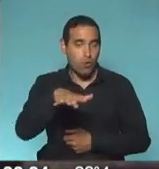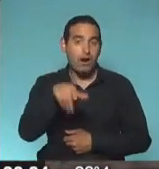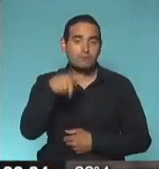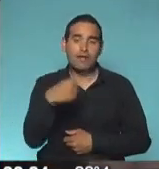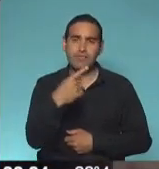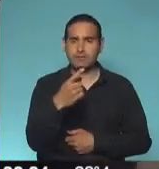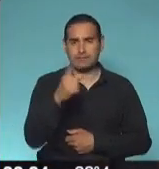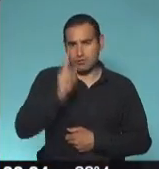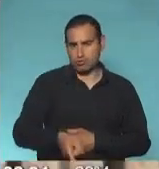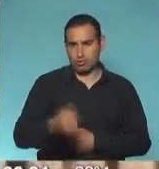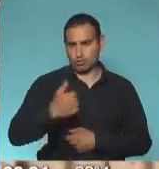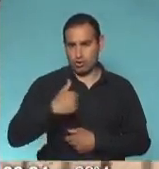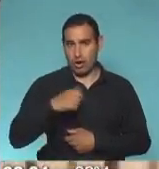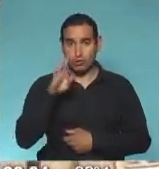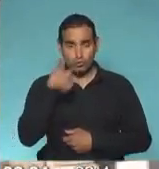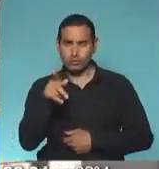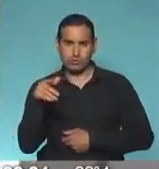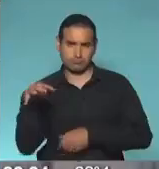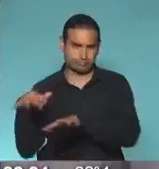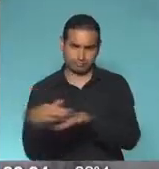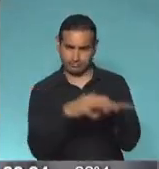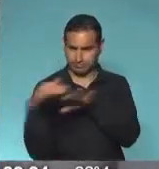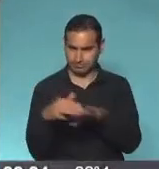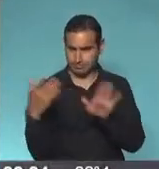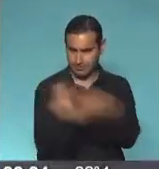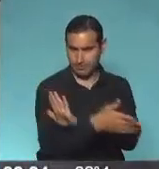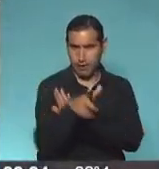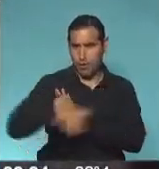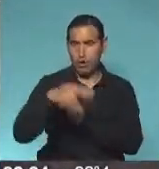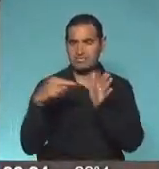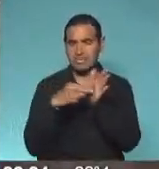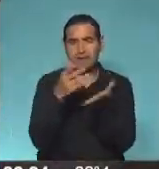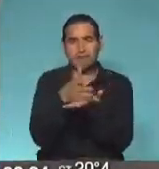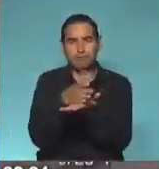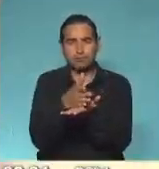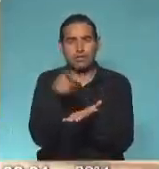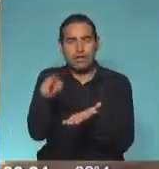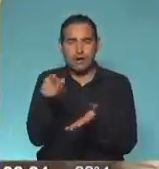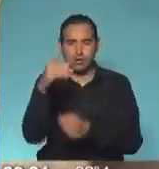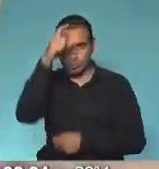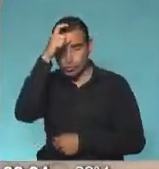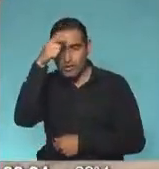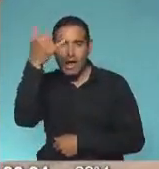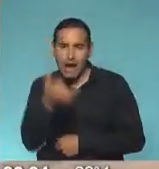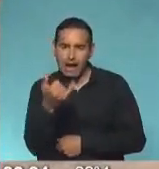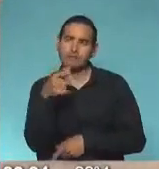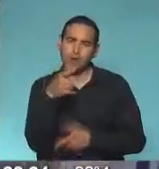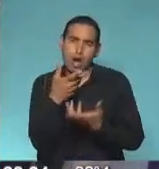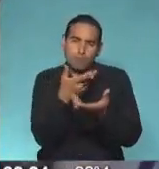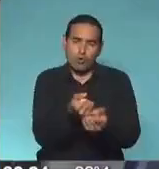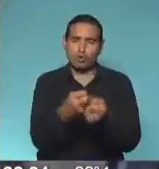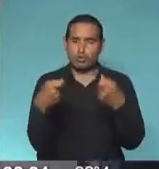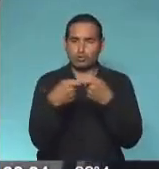retiro de las tropas estadounidenses de la zona nordeste de Siria, en la frontera con Turquía, donde vienen realizando operaciones de apoyo a las